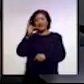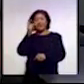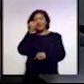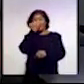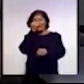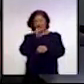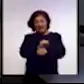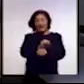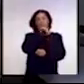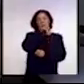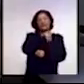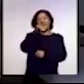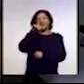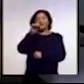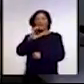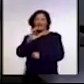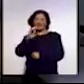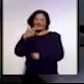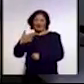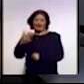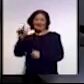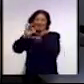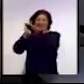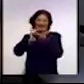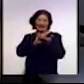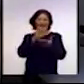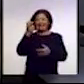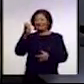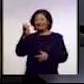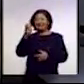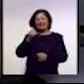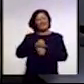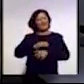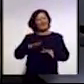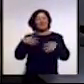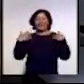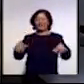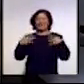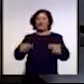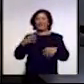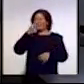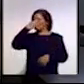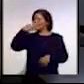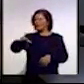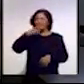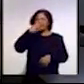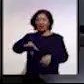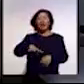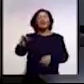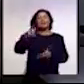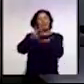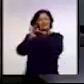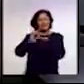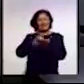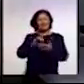manuel camacho higareda y esta formidable información secretaria muchísimas gracias muchísimas gracias mario a ti ya tu